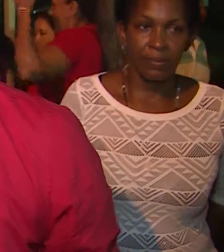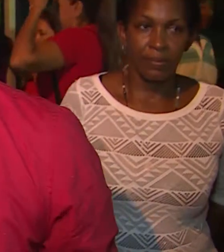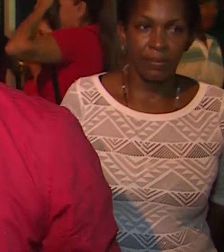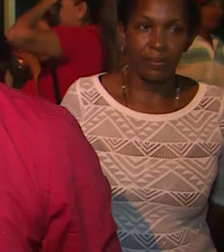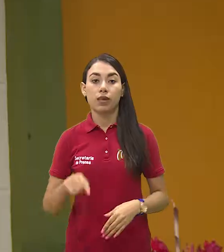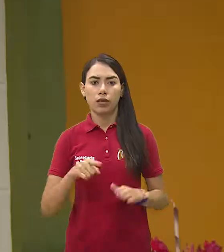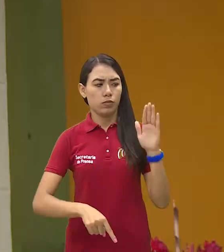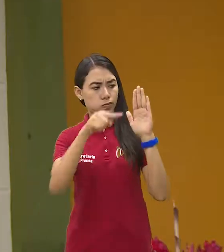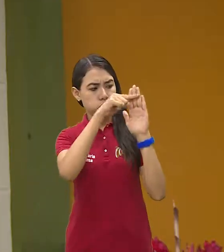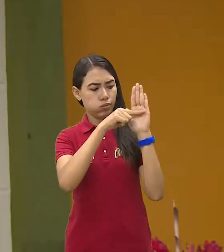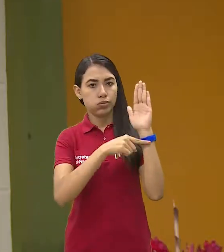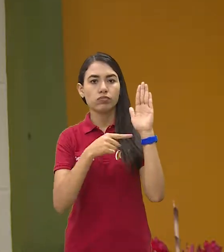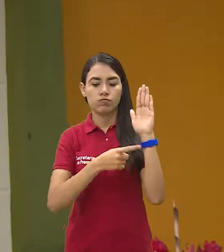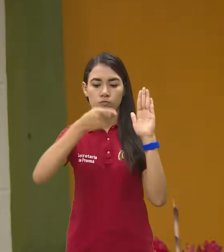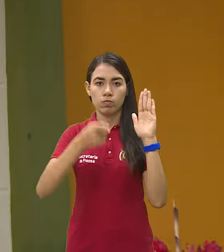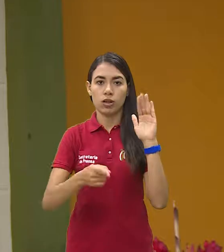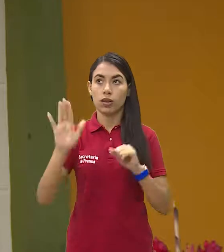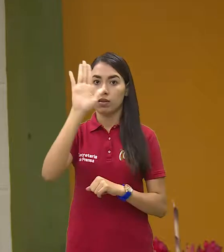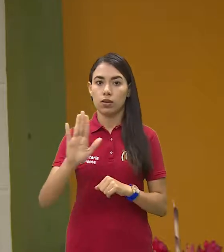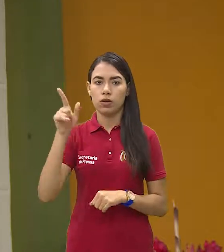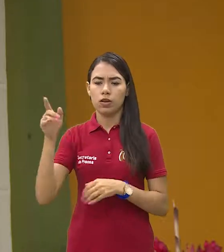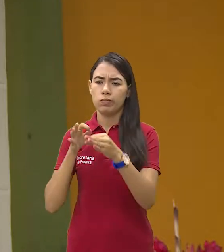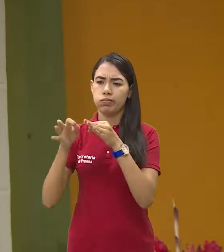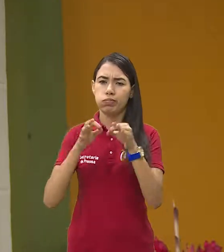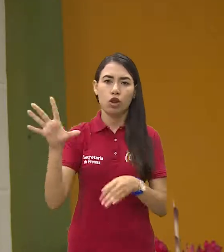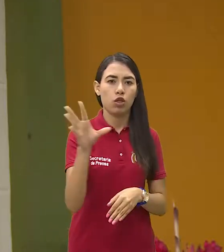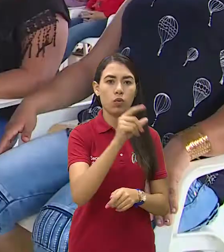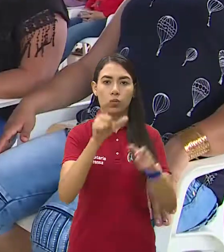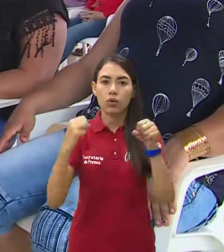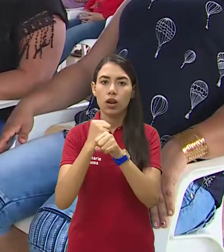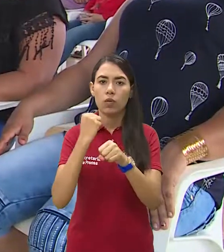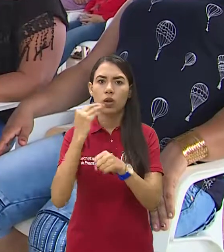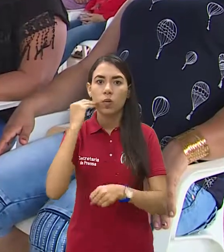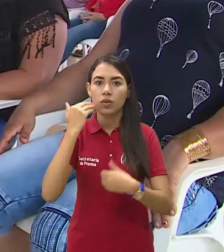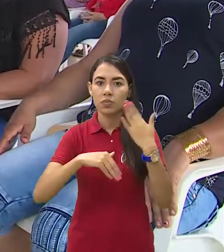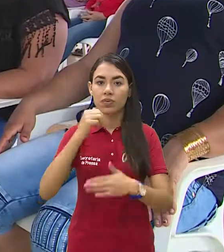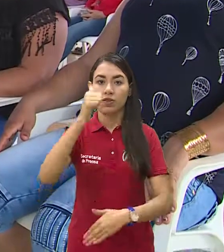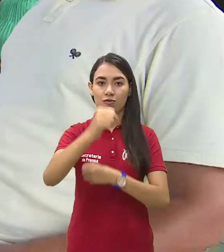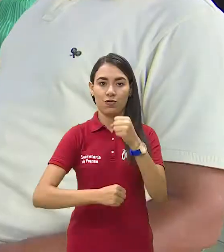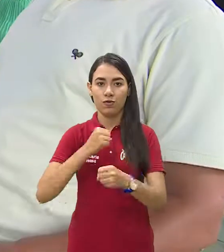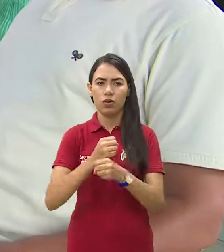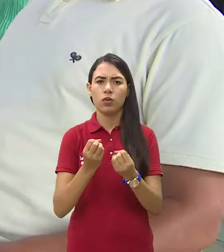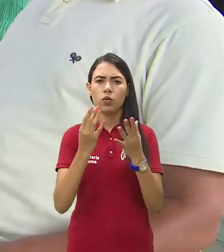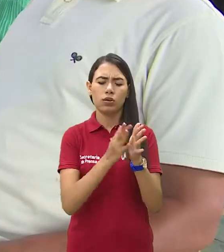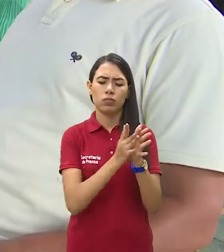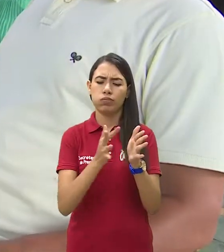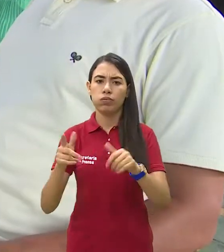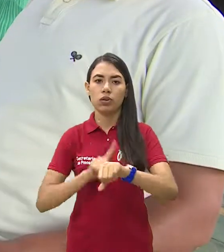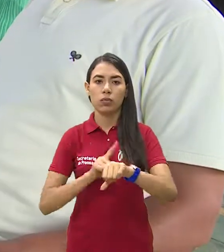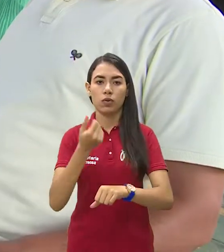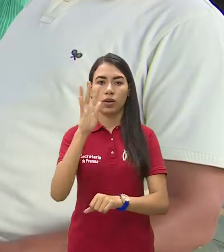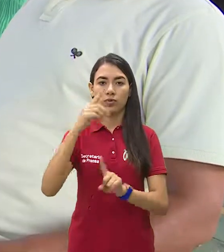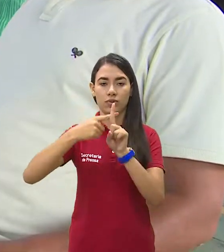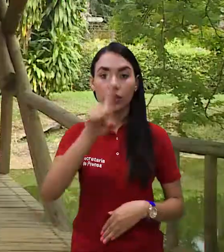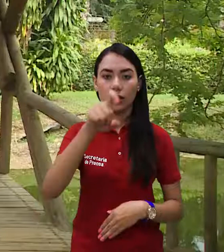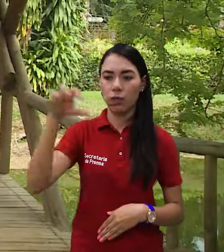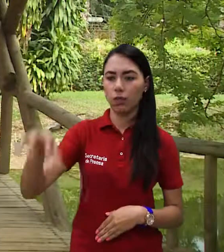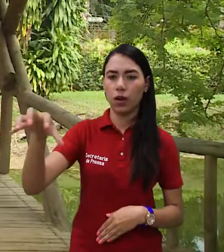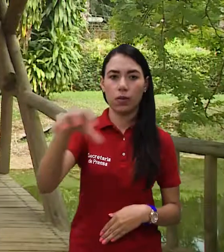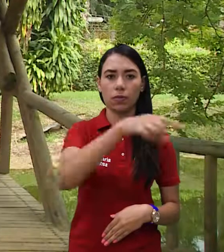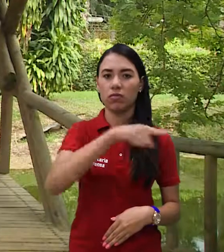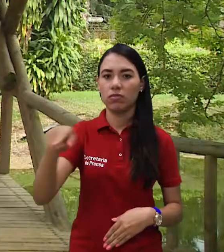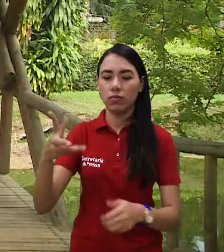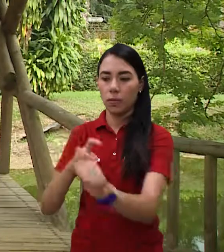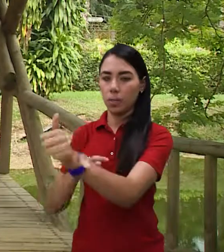población vulnerable. La mandataria departamental explicó que las obras se ejecutarán desde el próximo año y durante 14 meses.